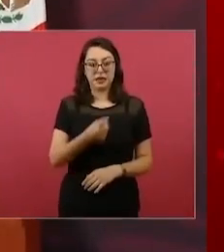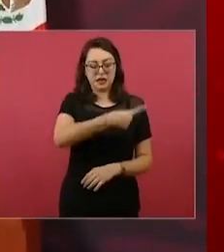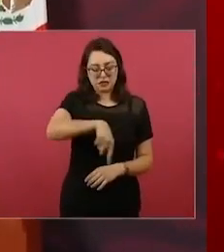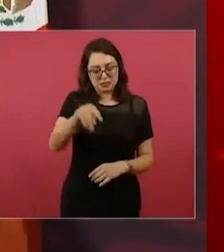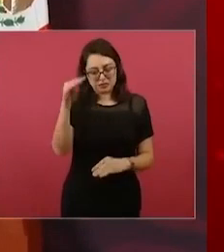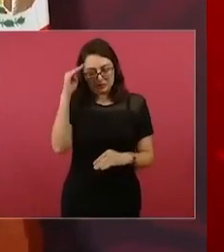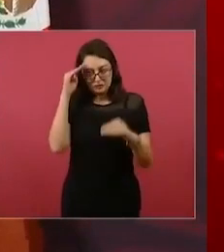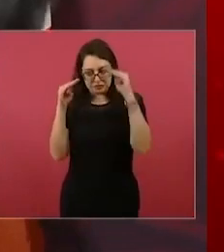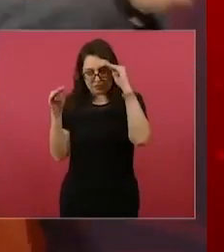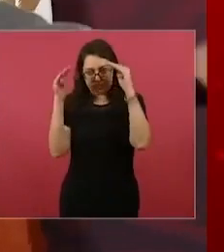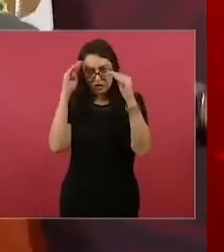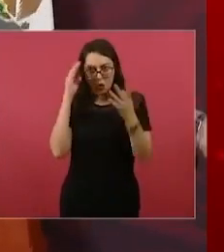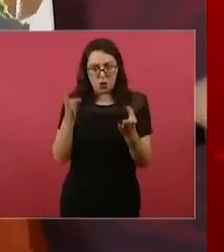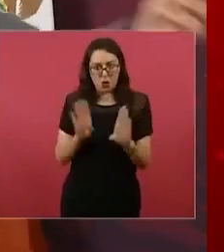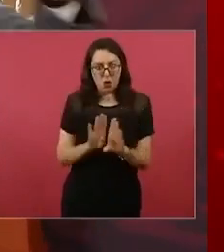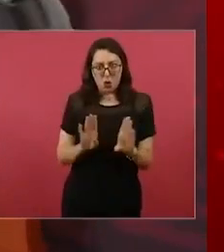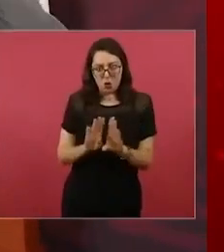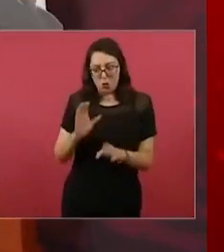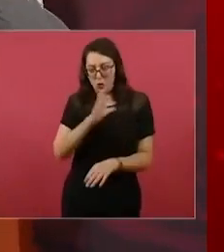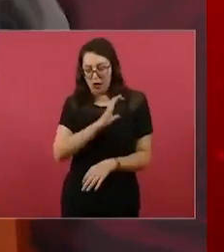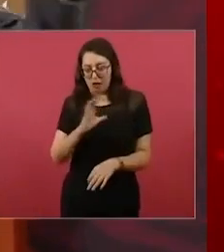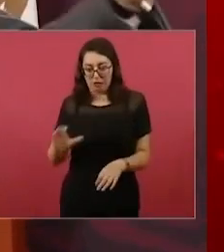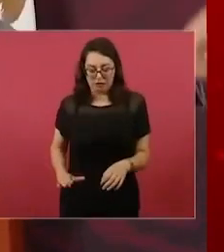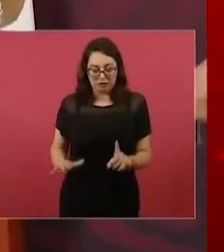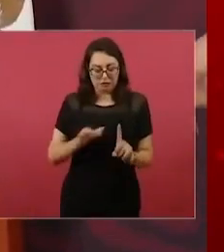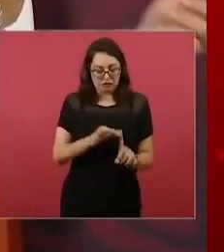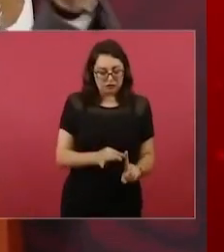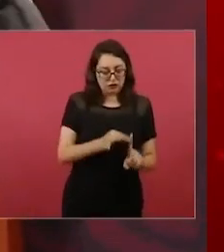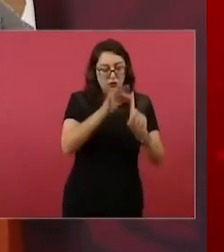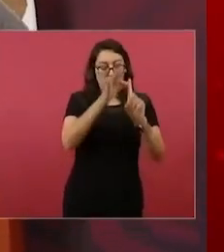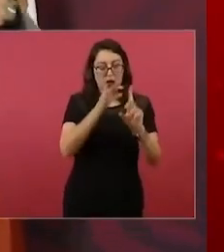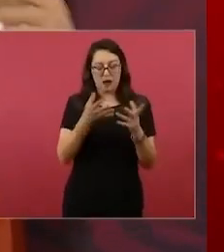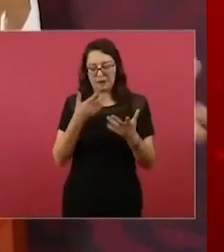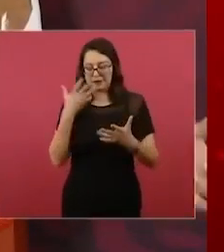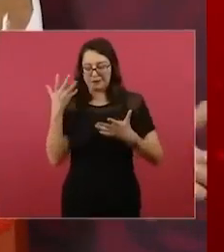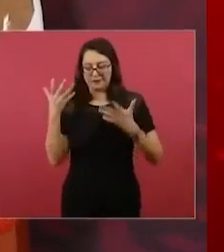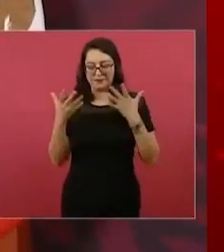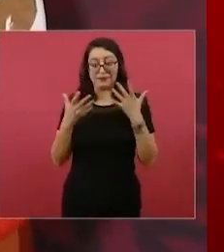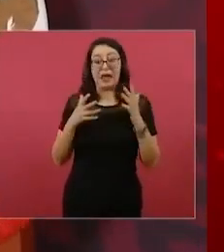debe responder a la emergencia del caso quizás es,